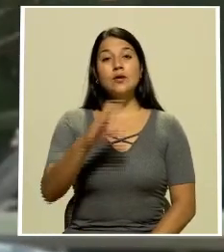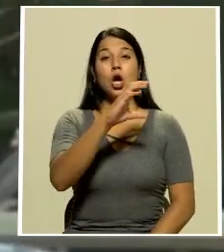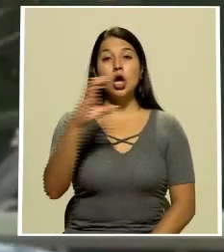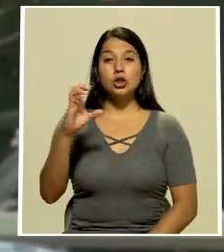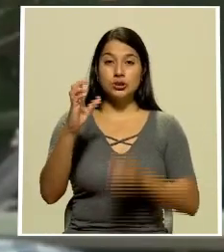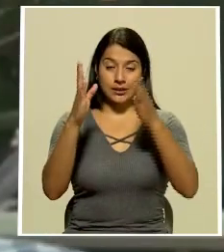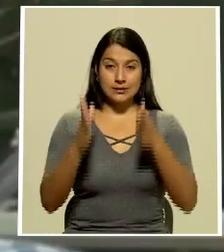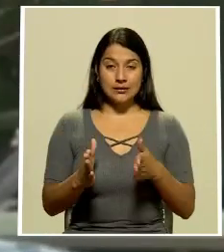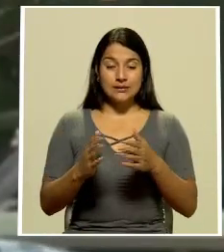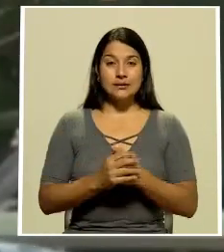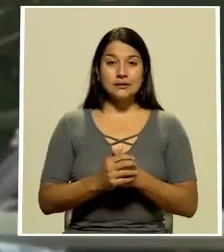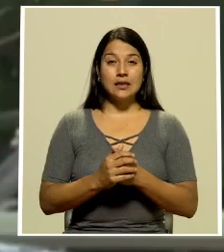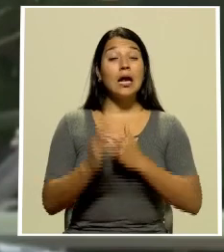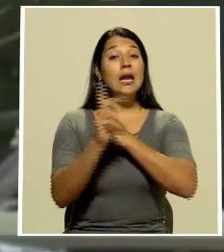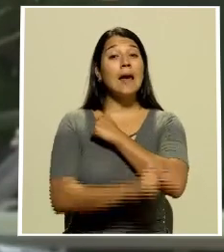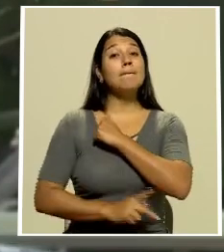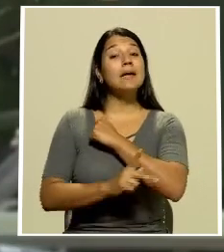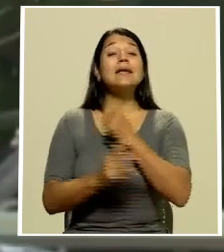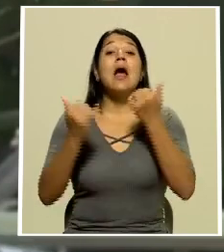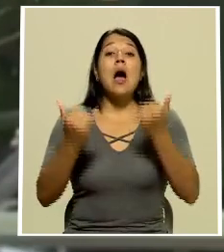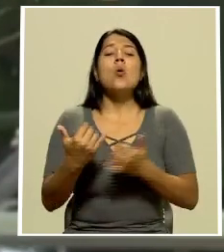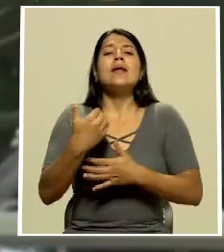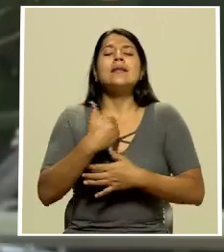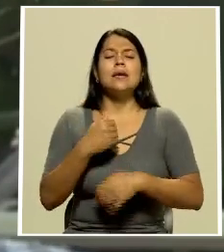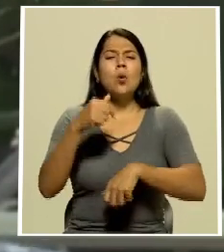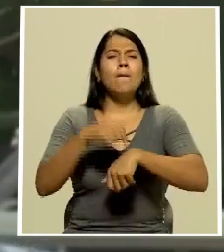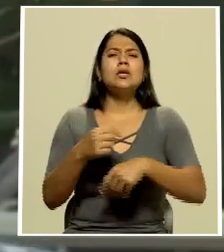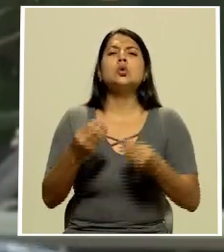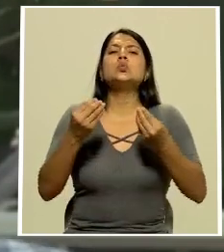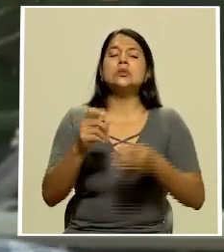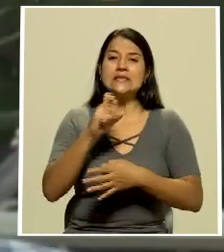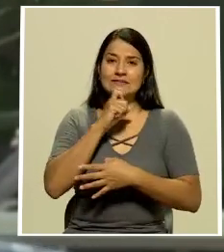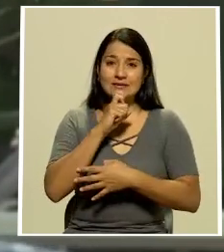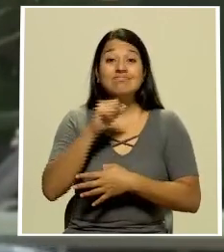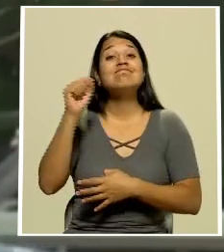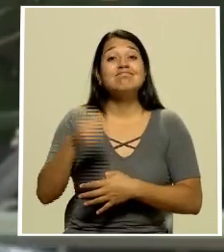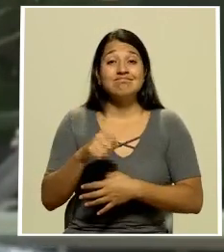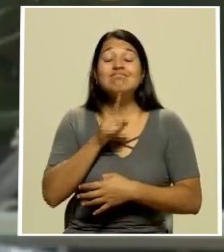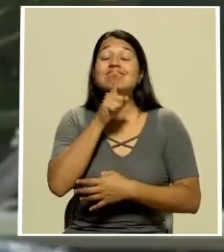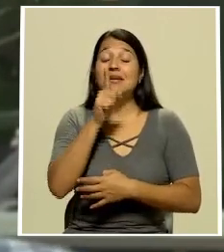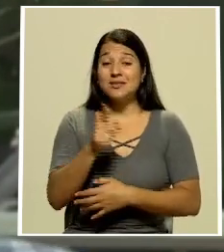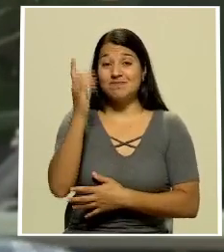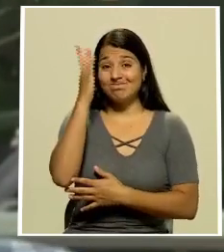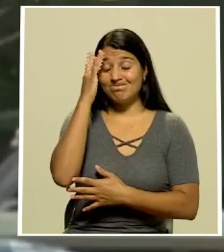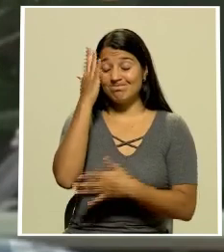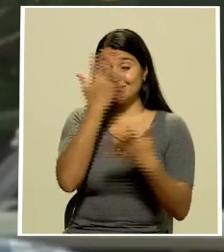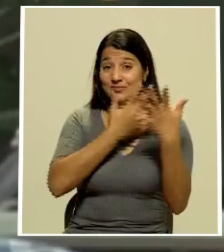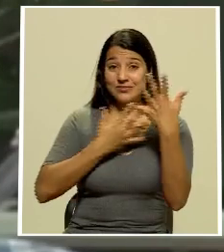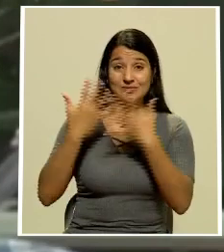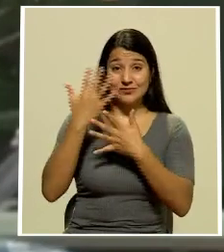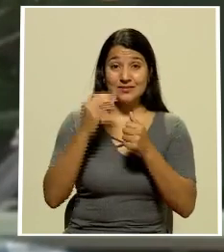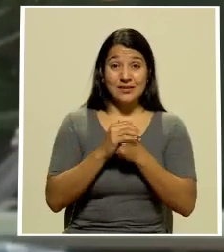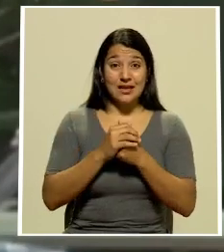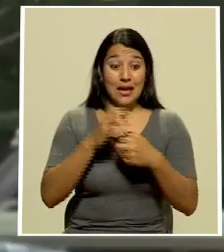Costarricenses, la patria vive momentos de angustia, sí, de verdadera angustia. La concordia nacional